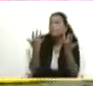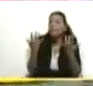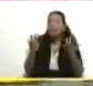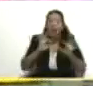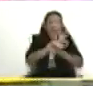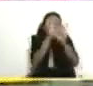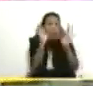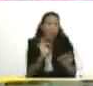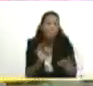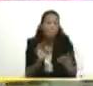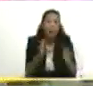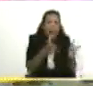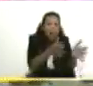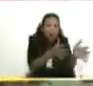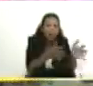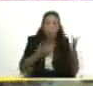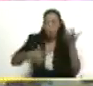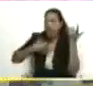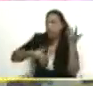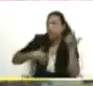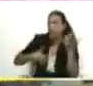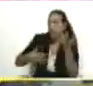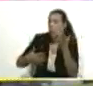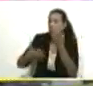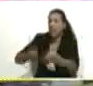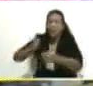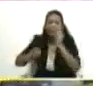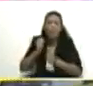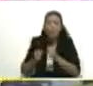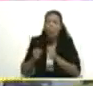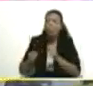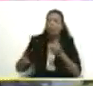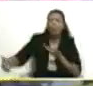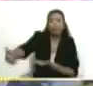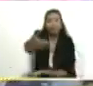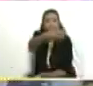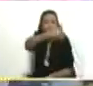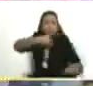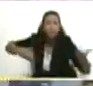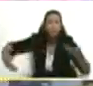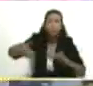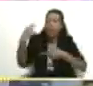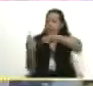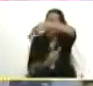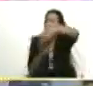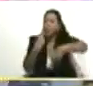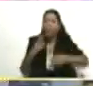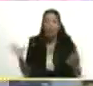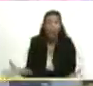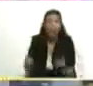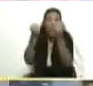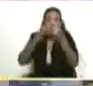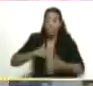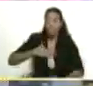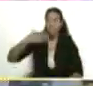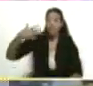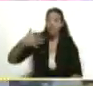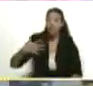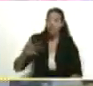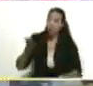psicorrítmica, sobre la cual cabalgó la revolución bolivariana siempre, y el rescate del espíritu